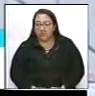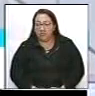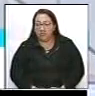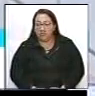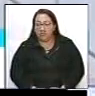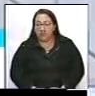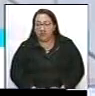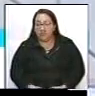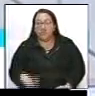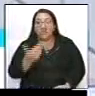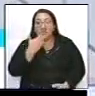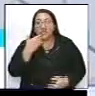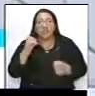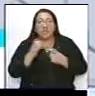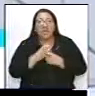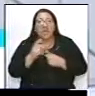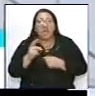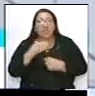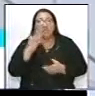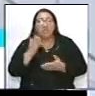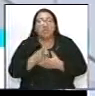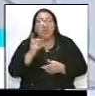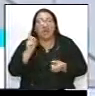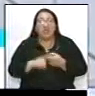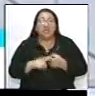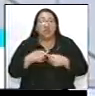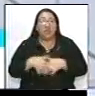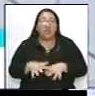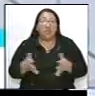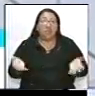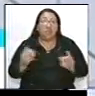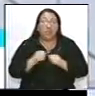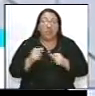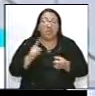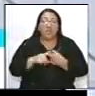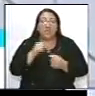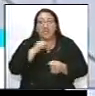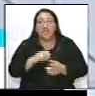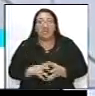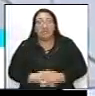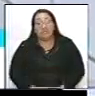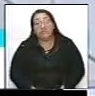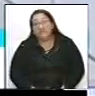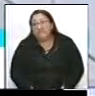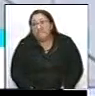¿Quién garantiza que no vaya a haber crispación política hasta julio o que dure hasta diciembre?